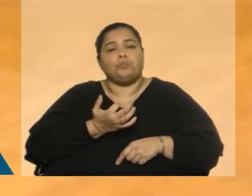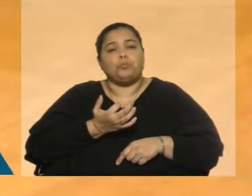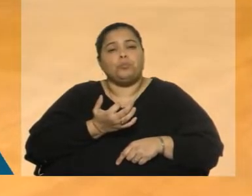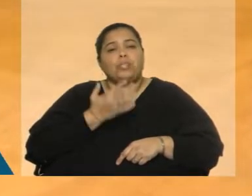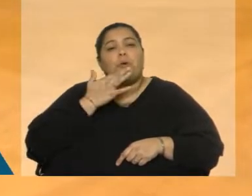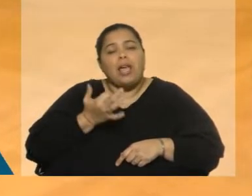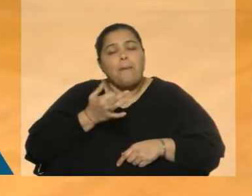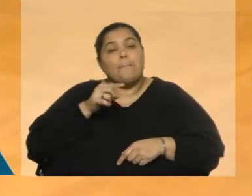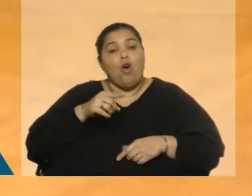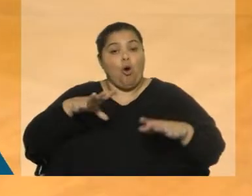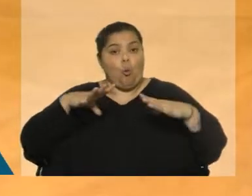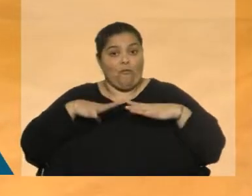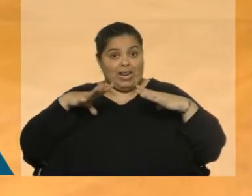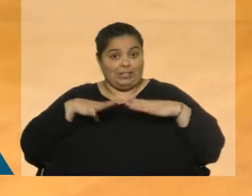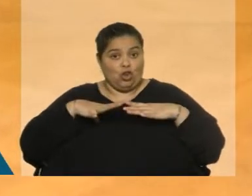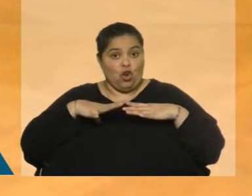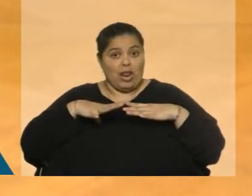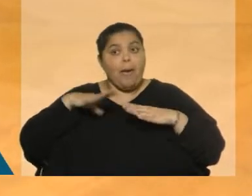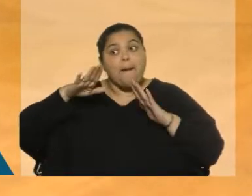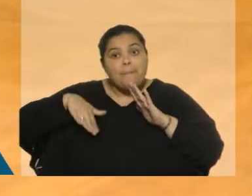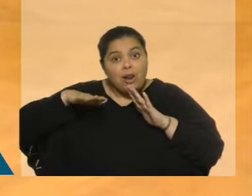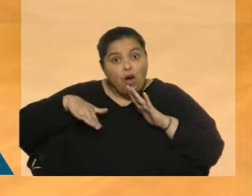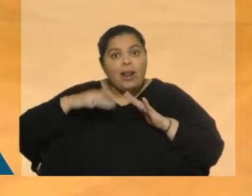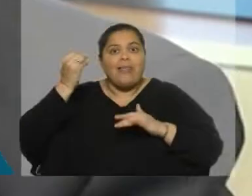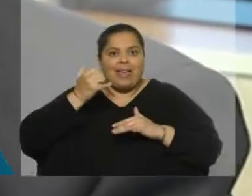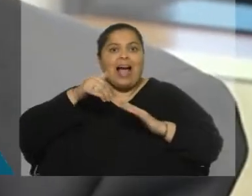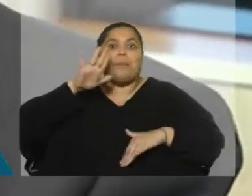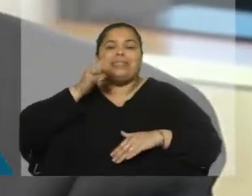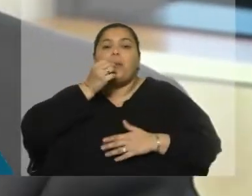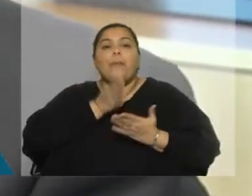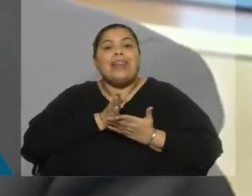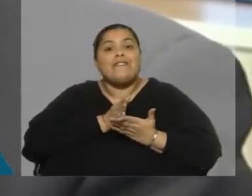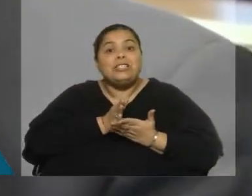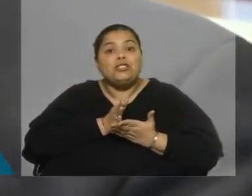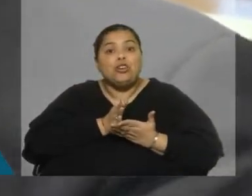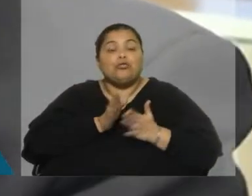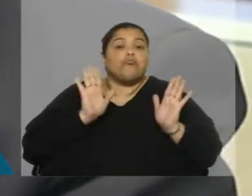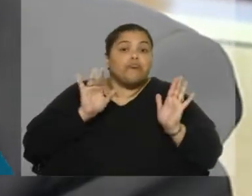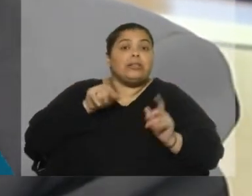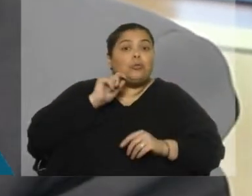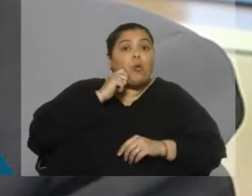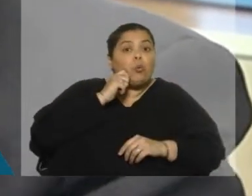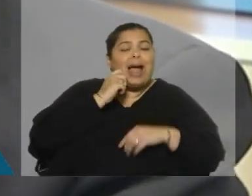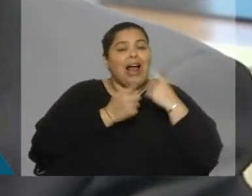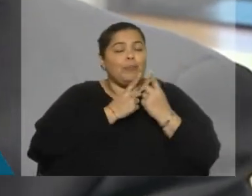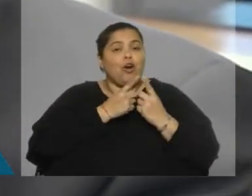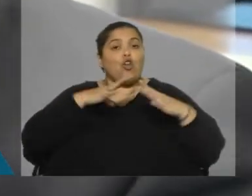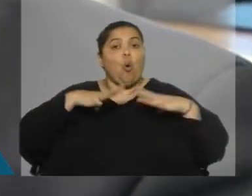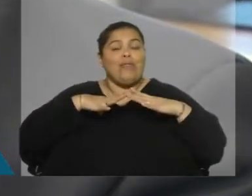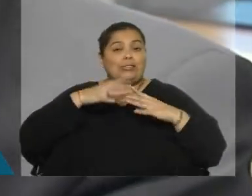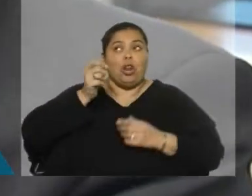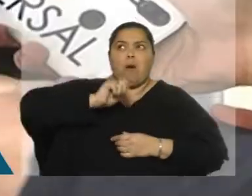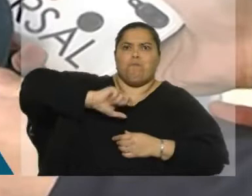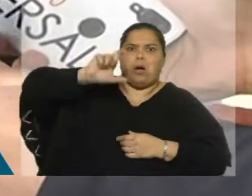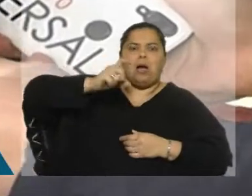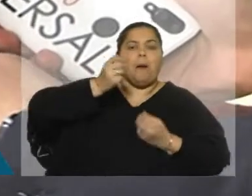las jubilaciones más chicas tengan más beneficios. Tal vez pierdan algún beneficio las jubilaciones más grandes. Sí, hay unas